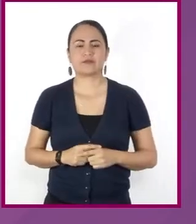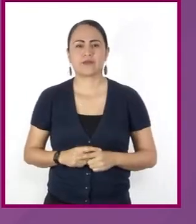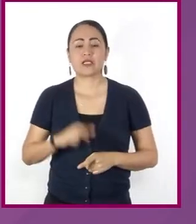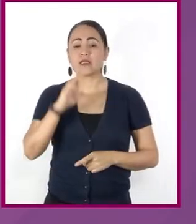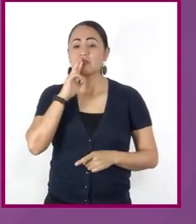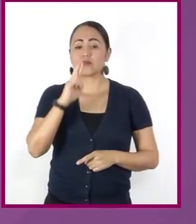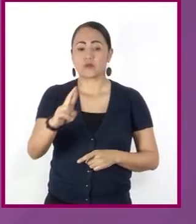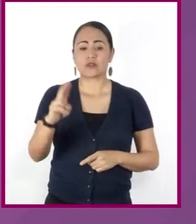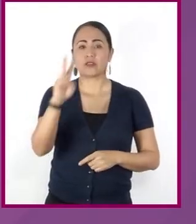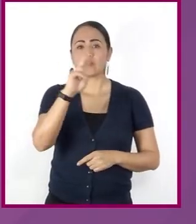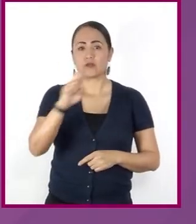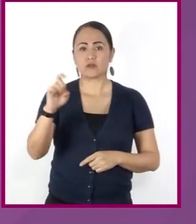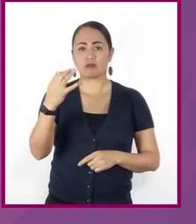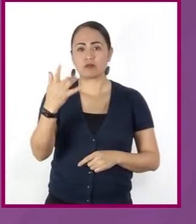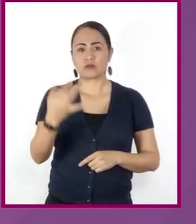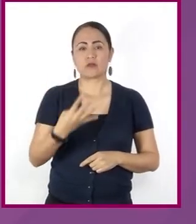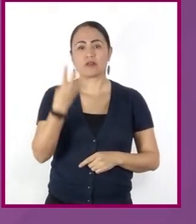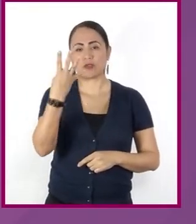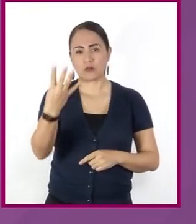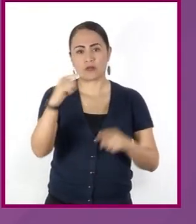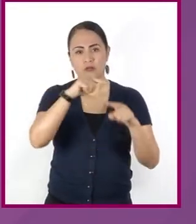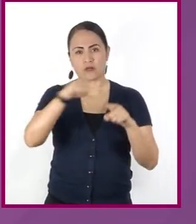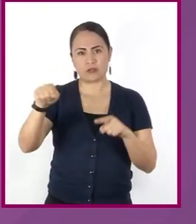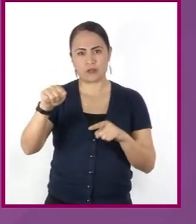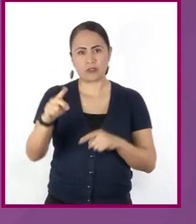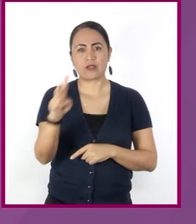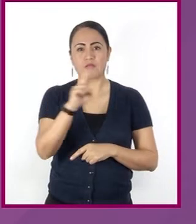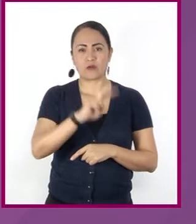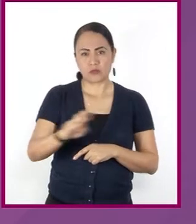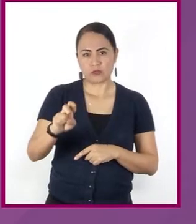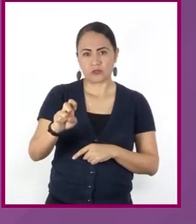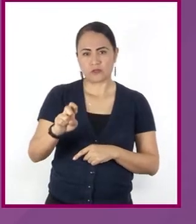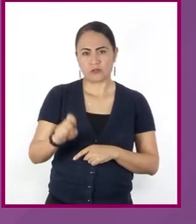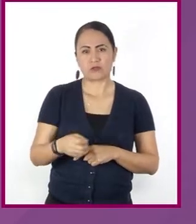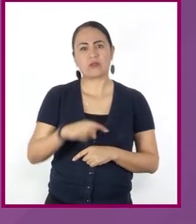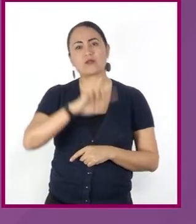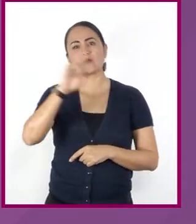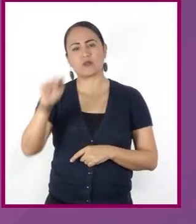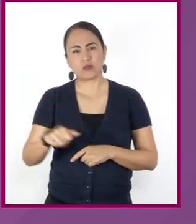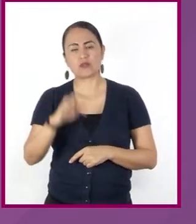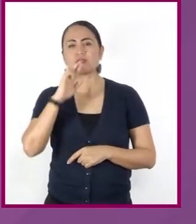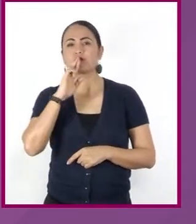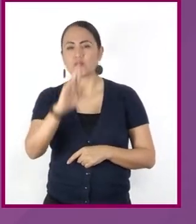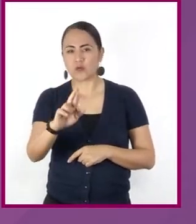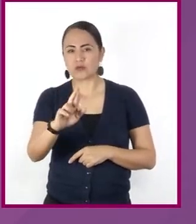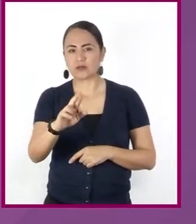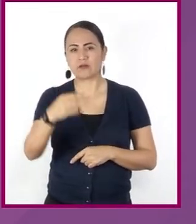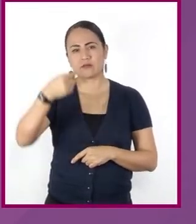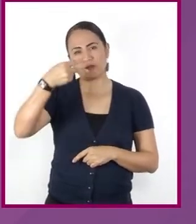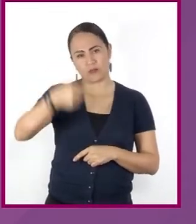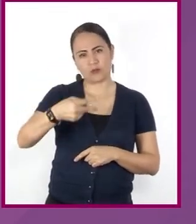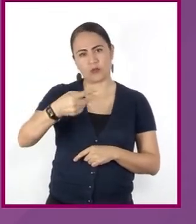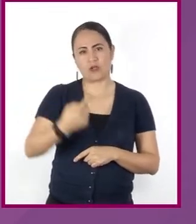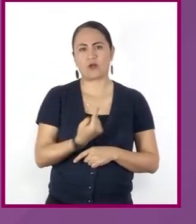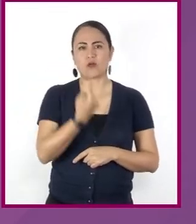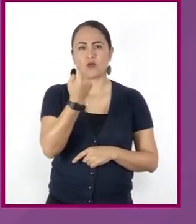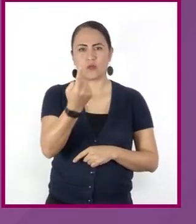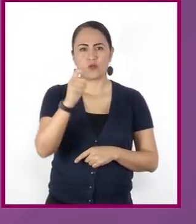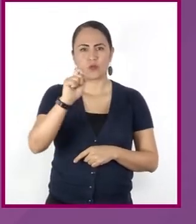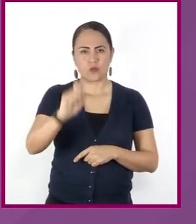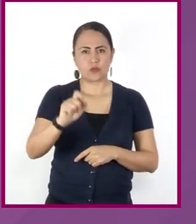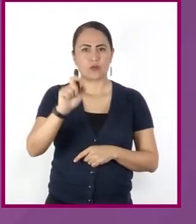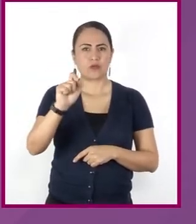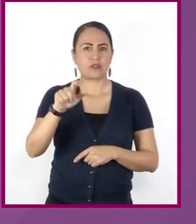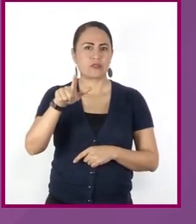obteniendo 254 entre 200. Al realizar la división, tenemos un resultado de